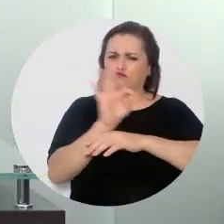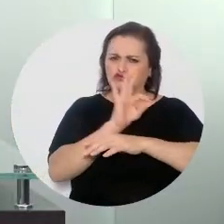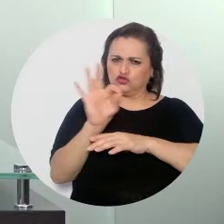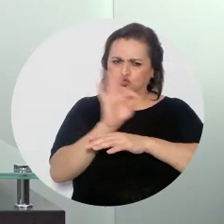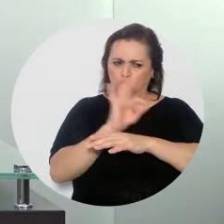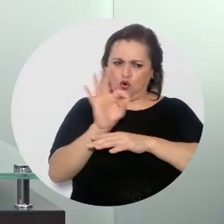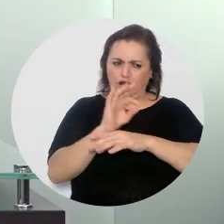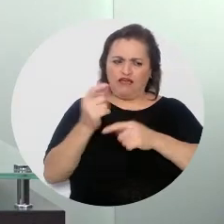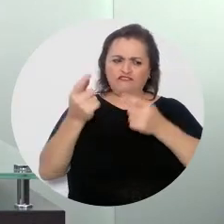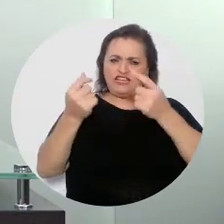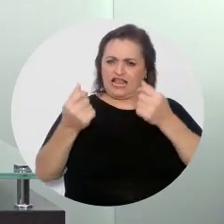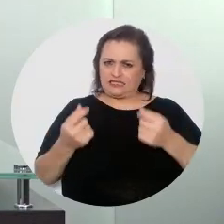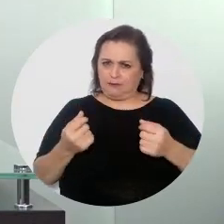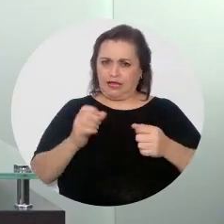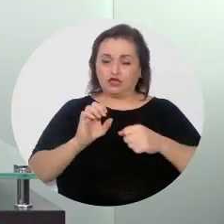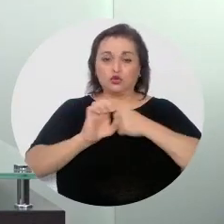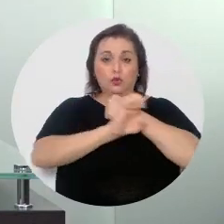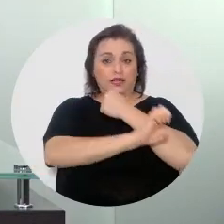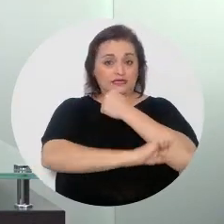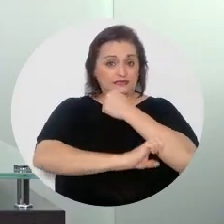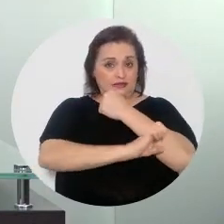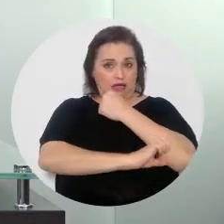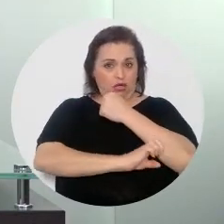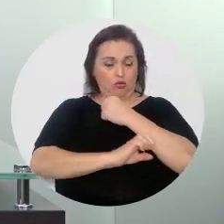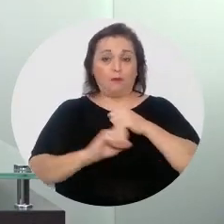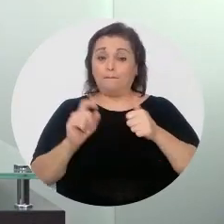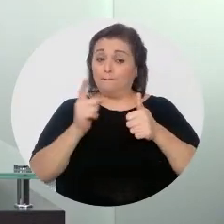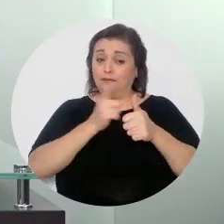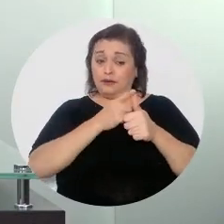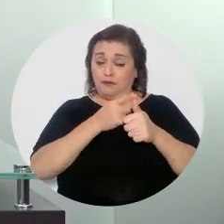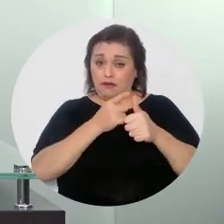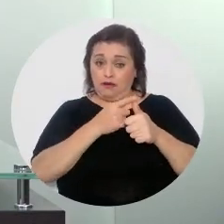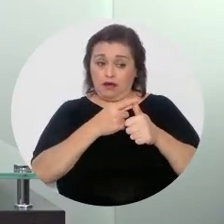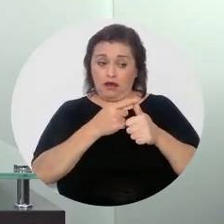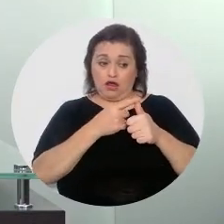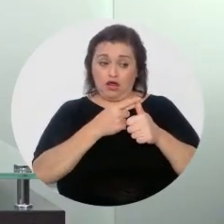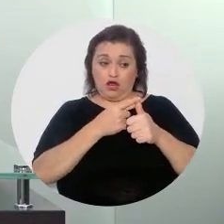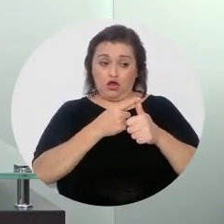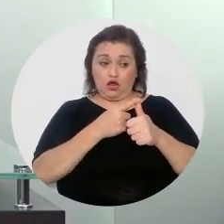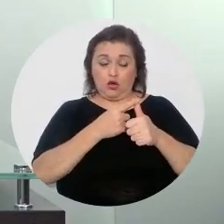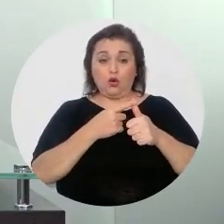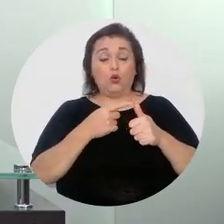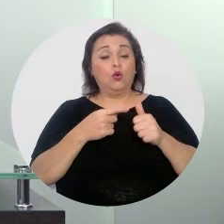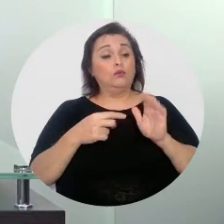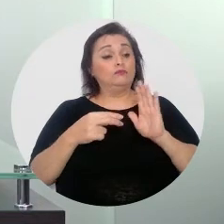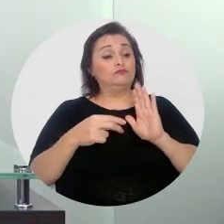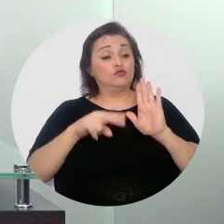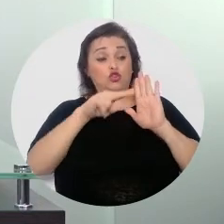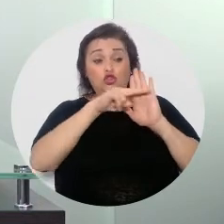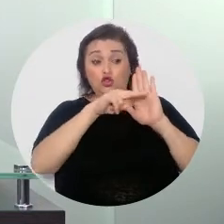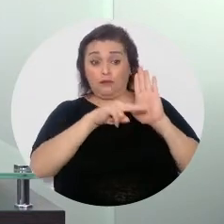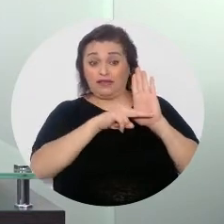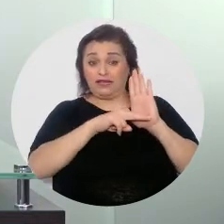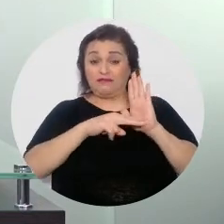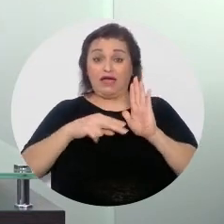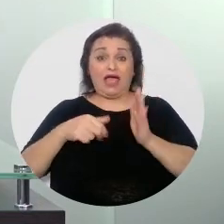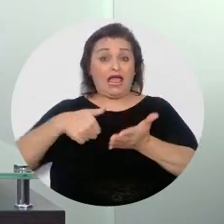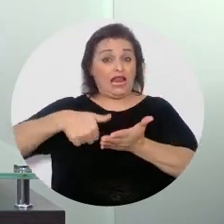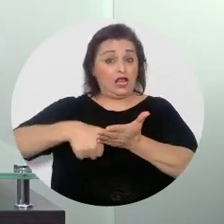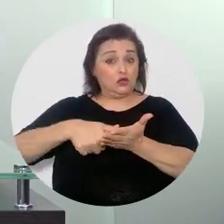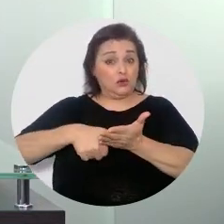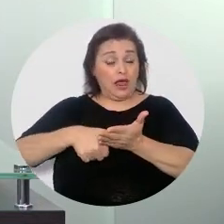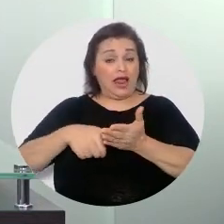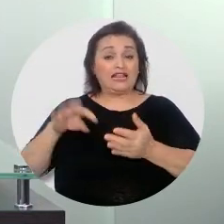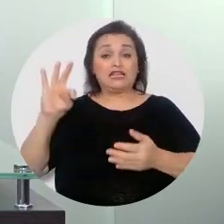¿Cómo funciona el financiamiento estatal? Bueno, primero que todo, tal y como lo prevé la normativa